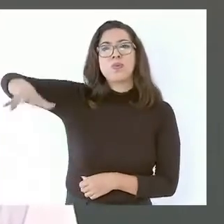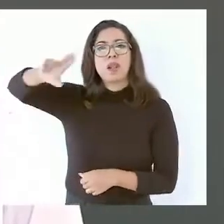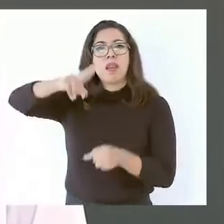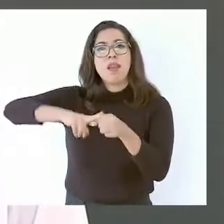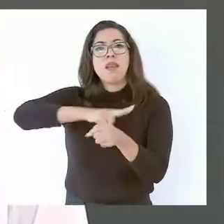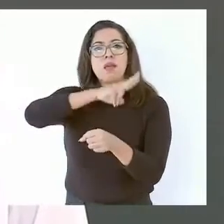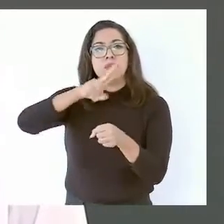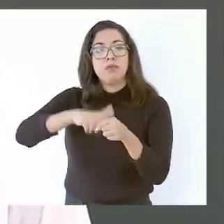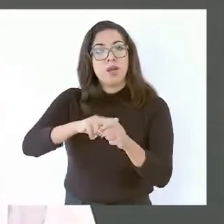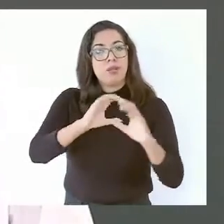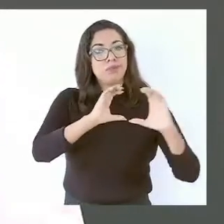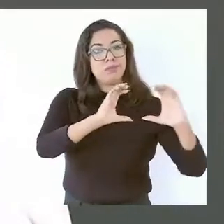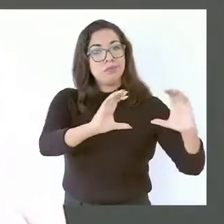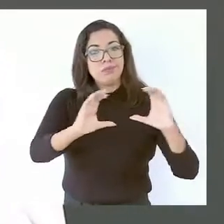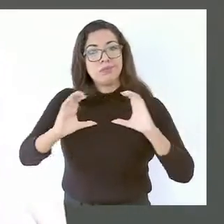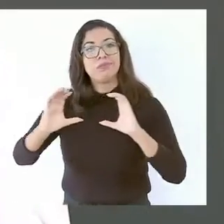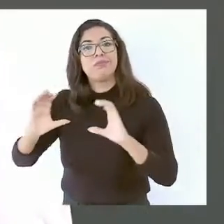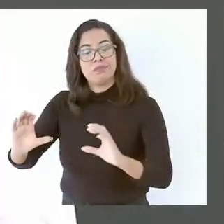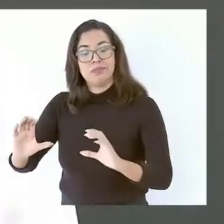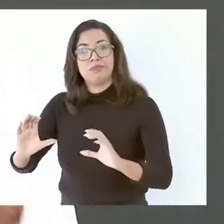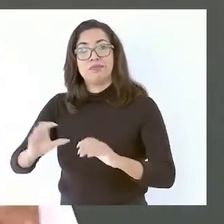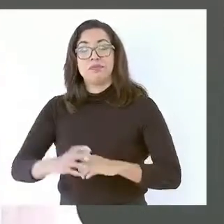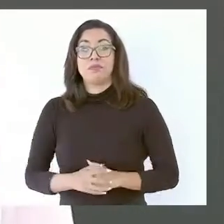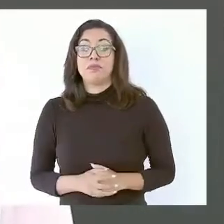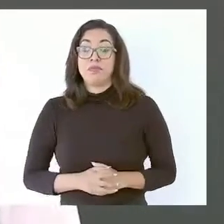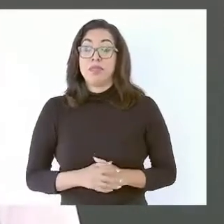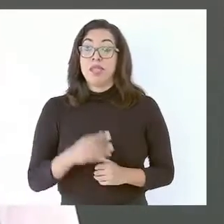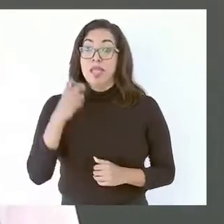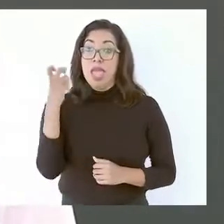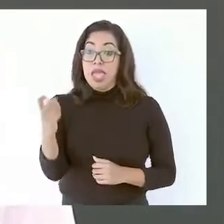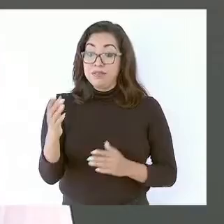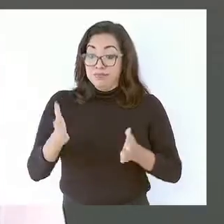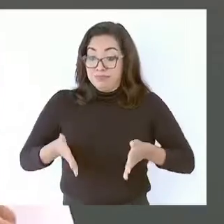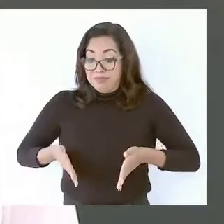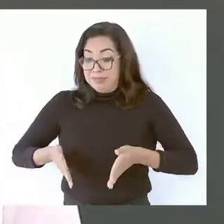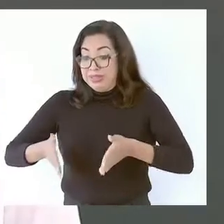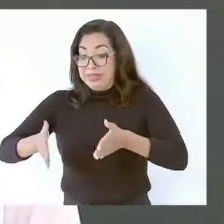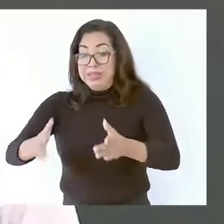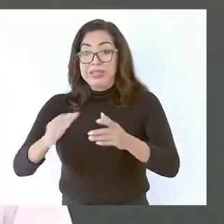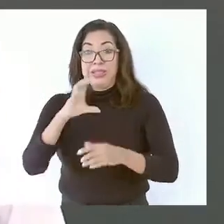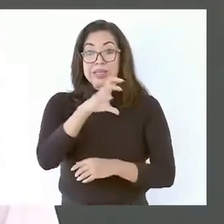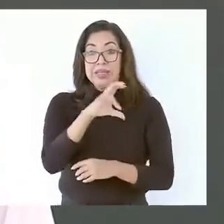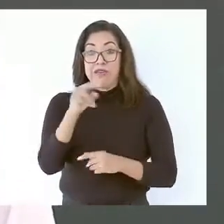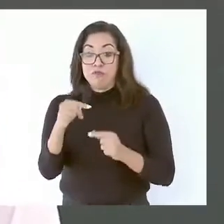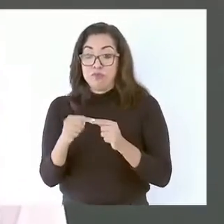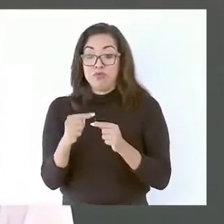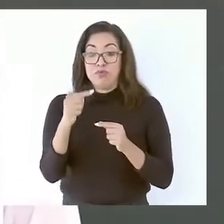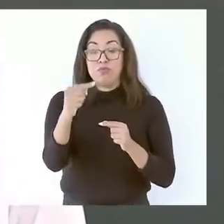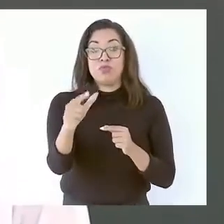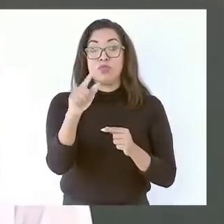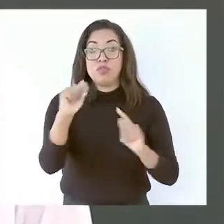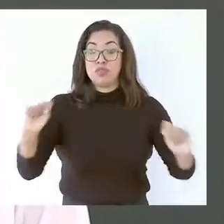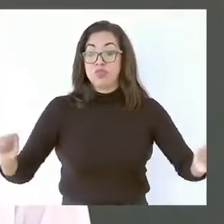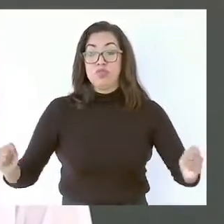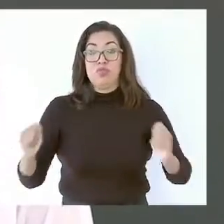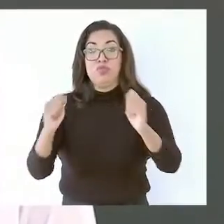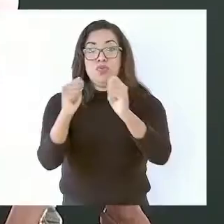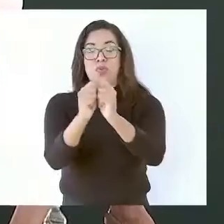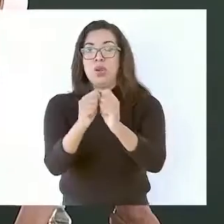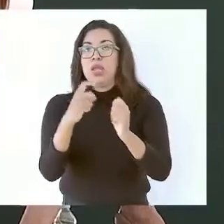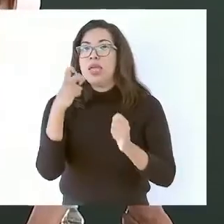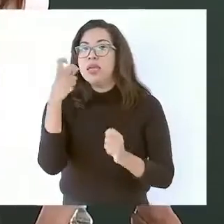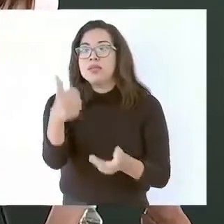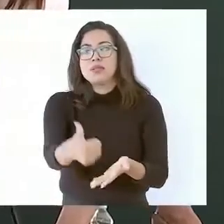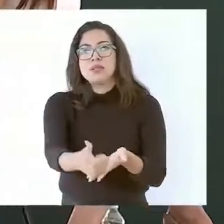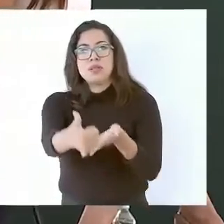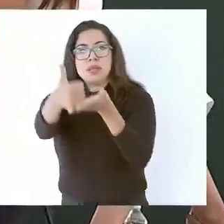progreso. Además, la ruta Cancún-Tulum tiene mucho que aportar al proyecto integral, porque representa